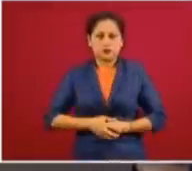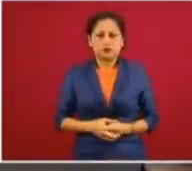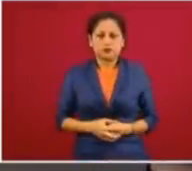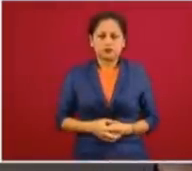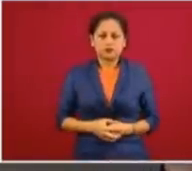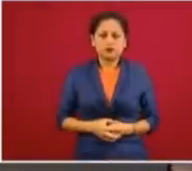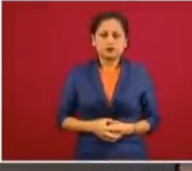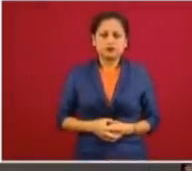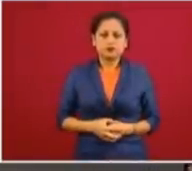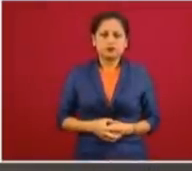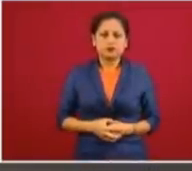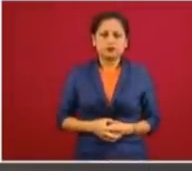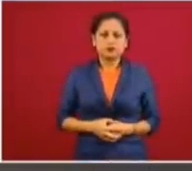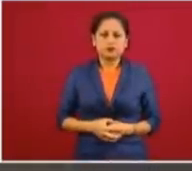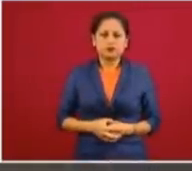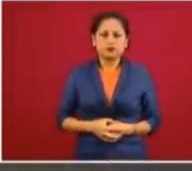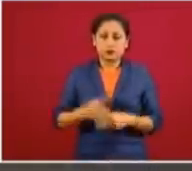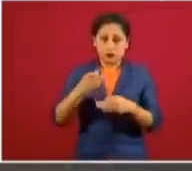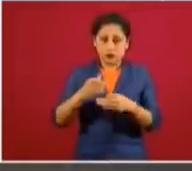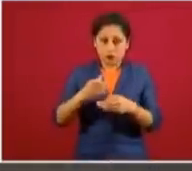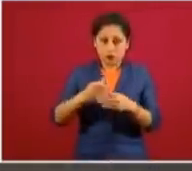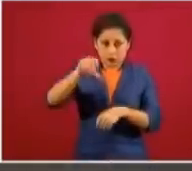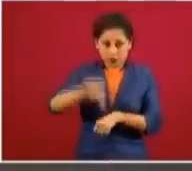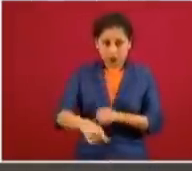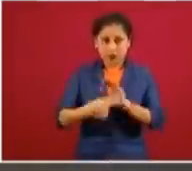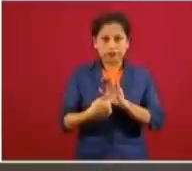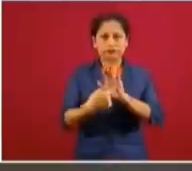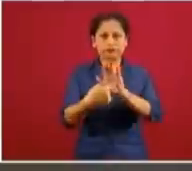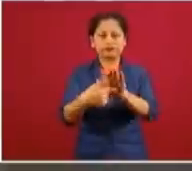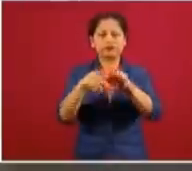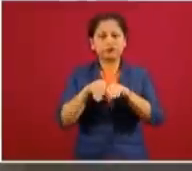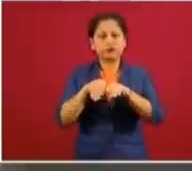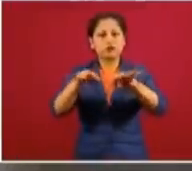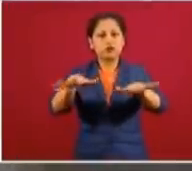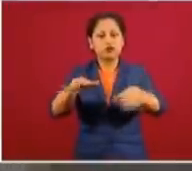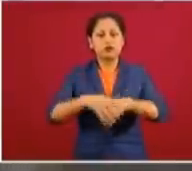Se va a dar esta información y